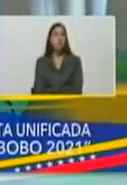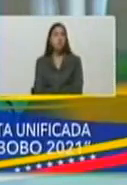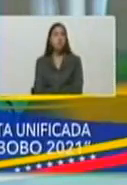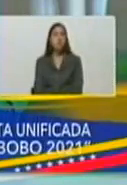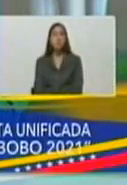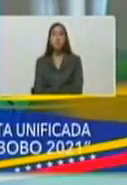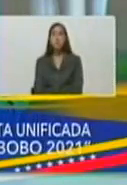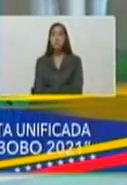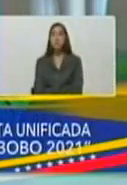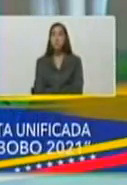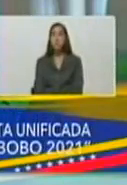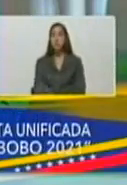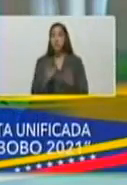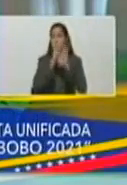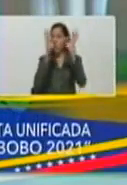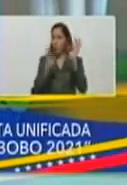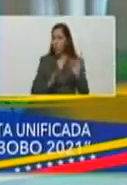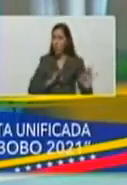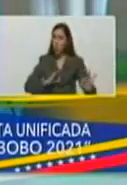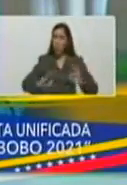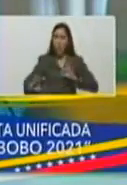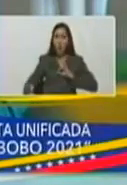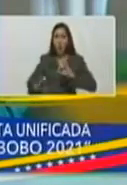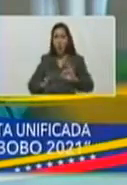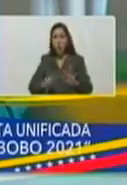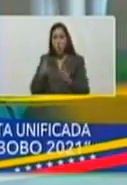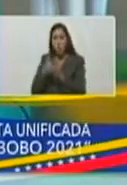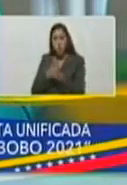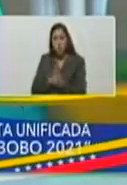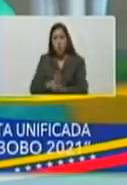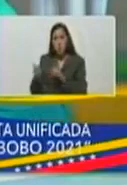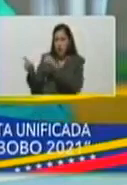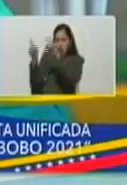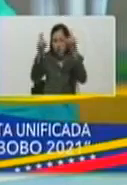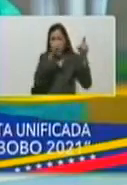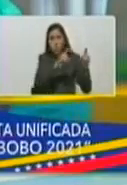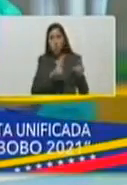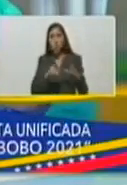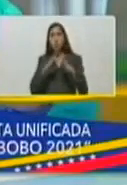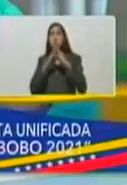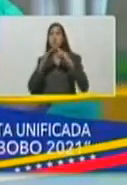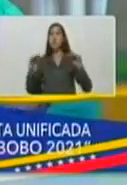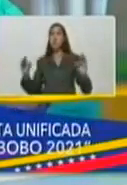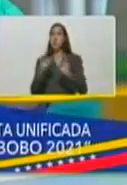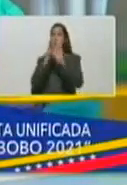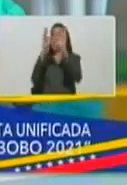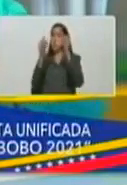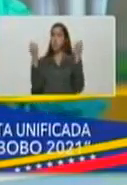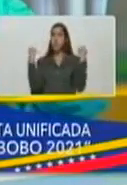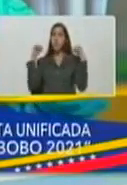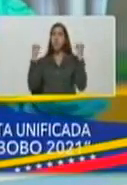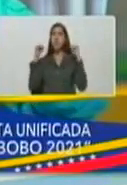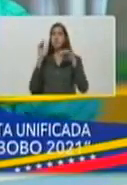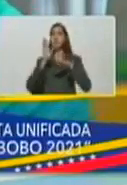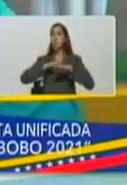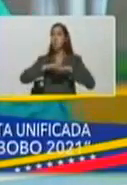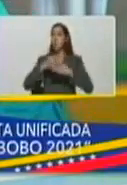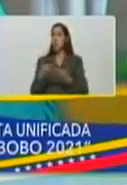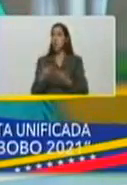teóricos, estratégicos, doctrinarios y en todos sus aspectos prácticos. Porque cuando vamos